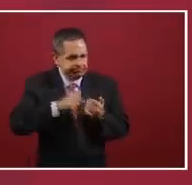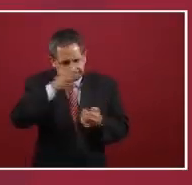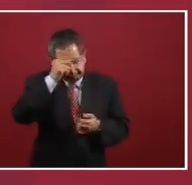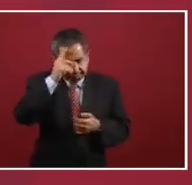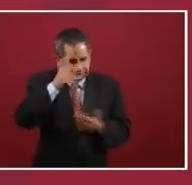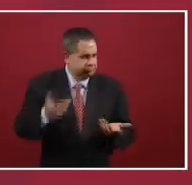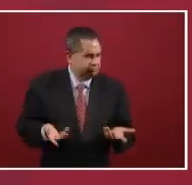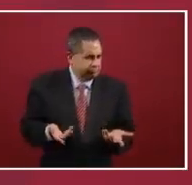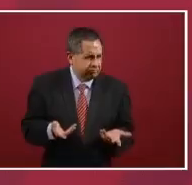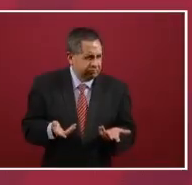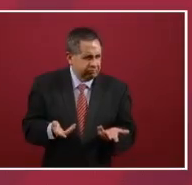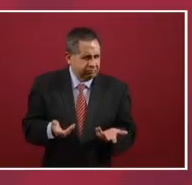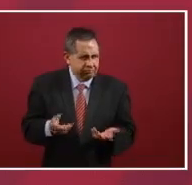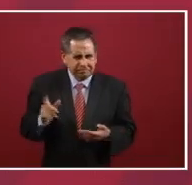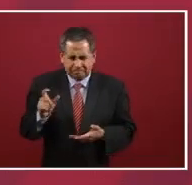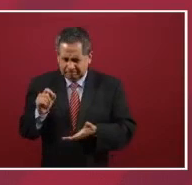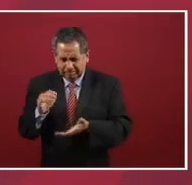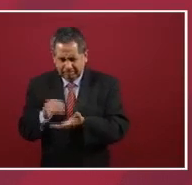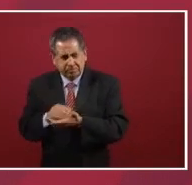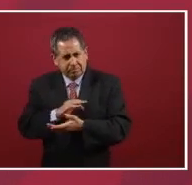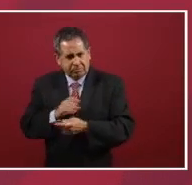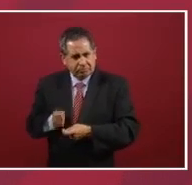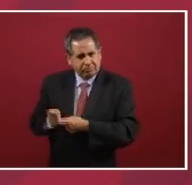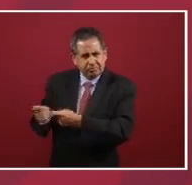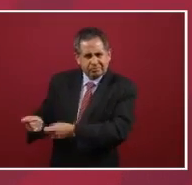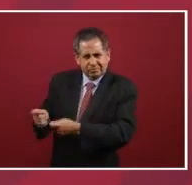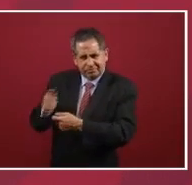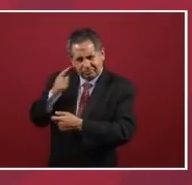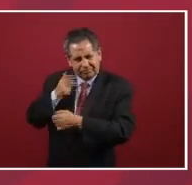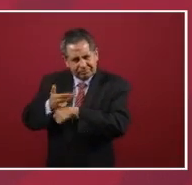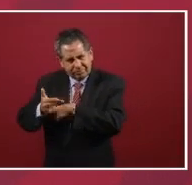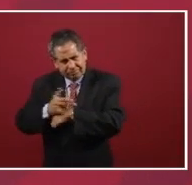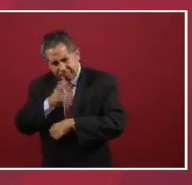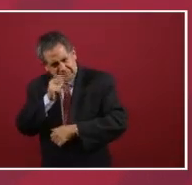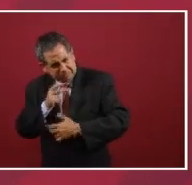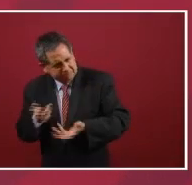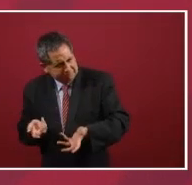no podemos apoyar con 20,000 a Honduras?